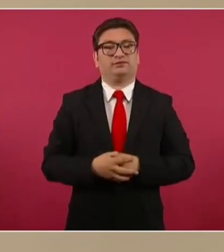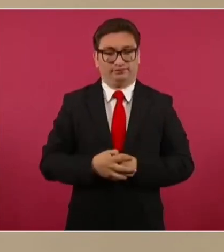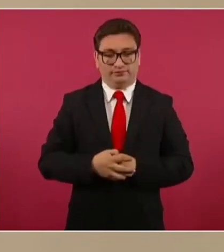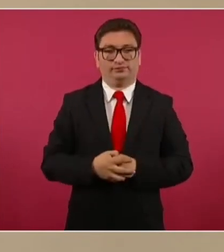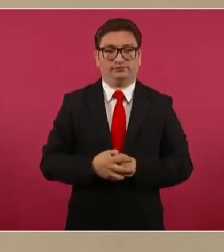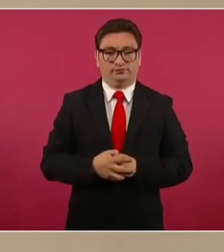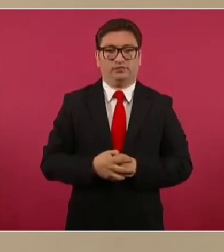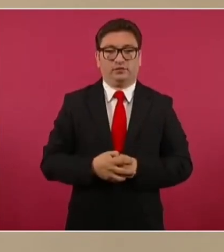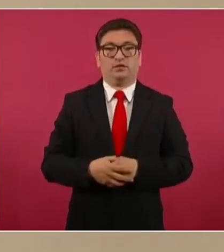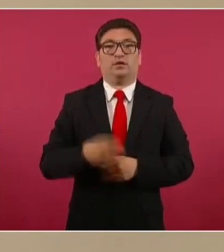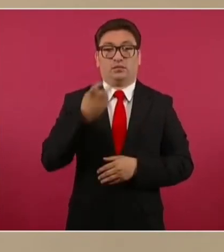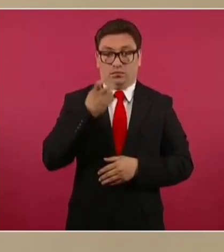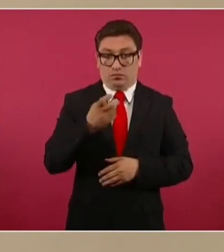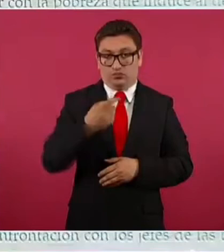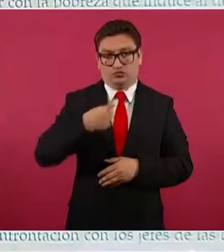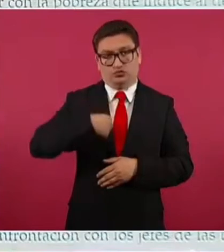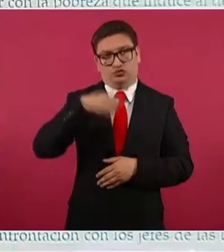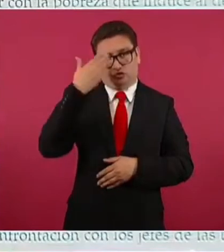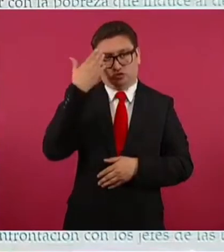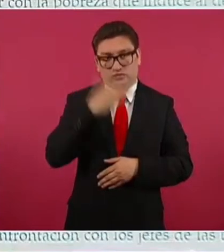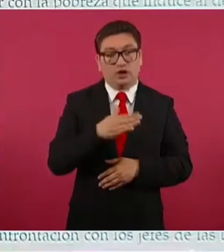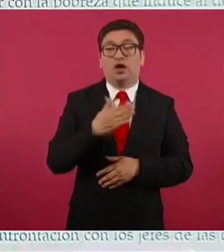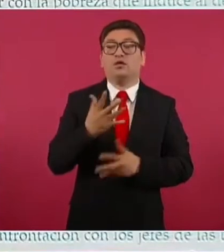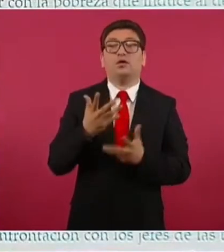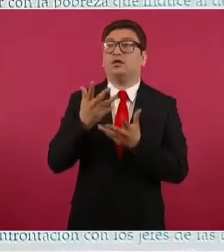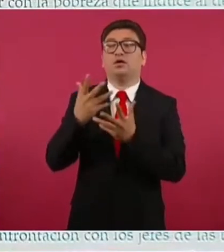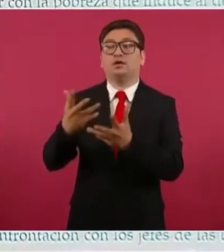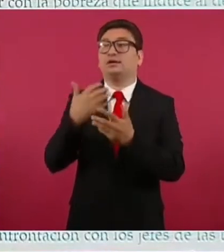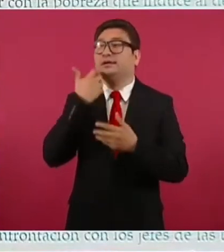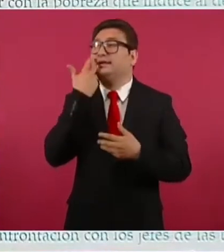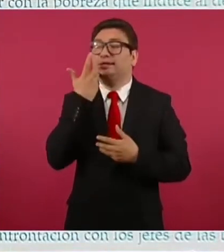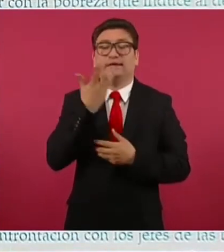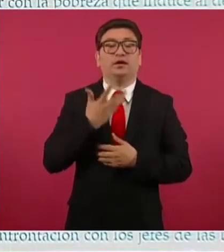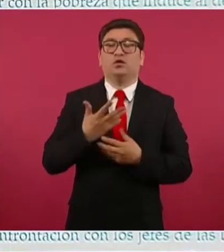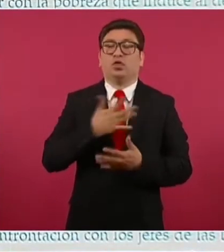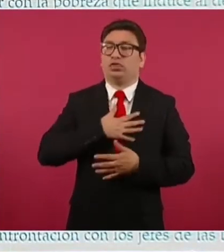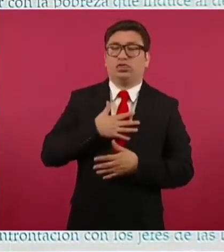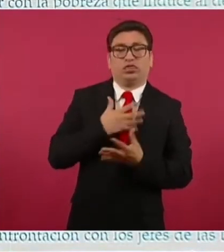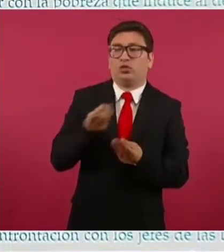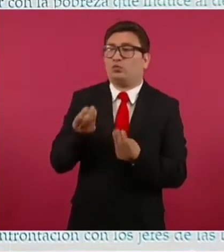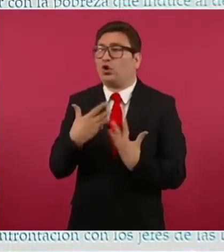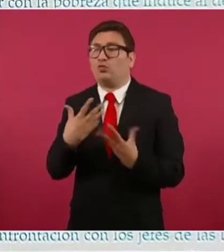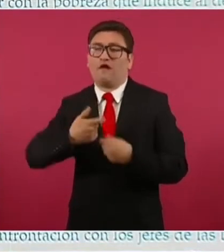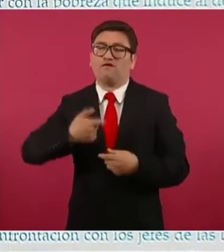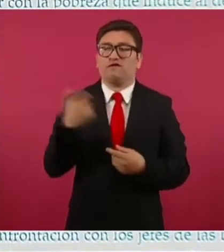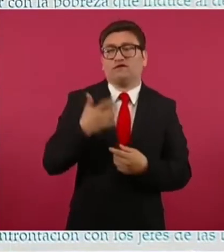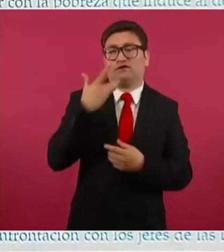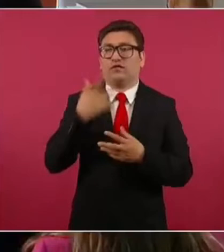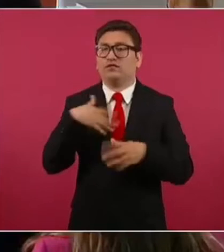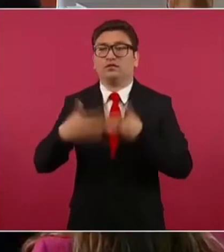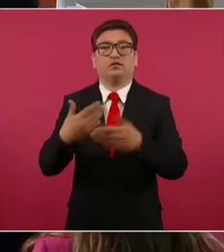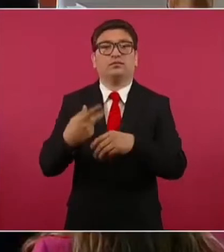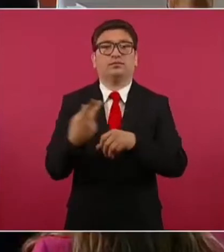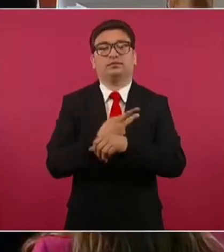Como es sabido, la búsqueda de estos placeres momentáneos y fugaces casi siempre terminan en